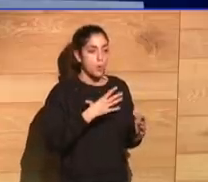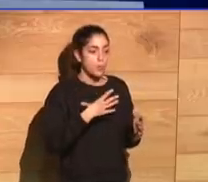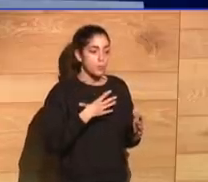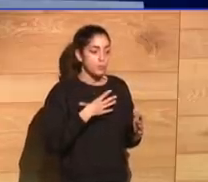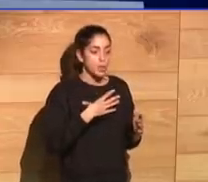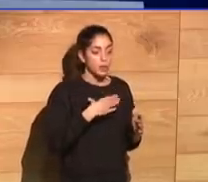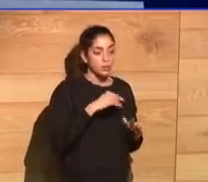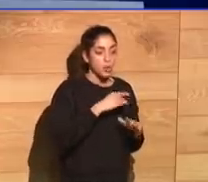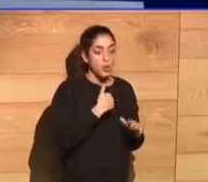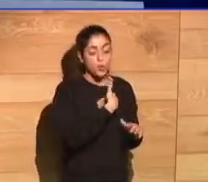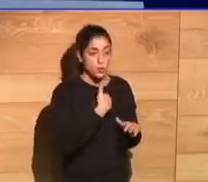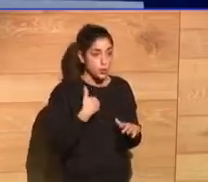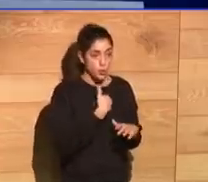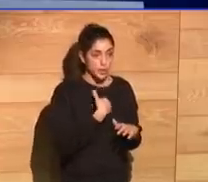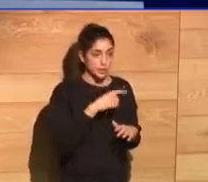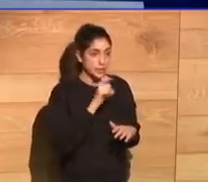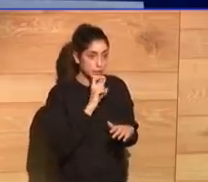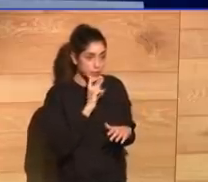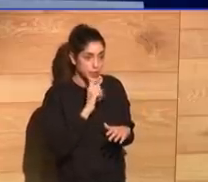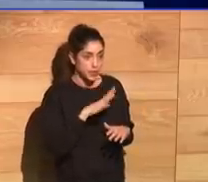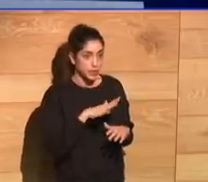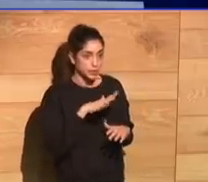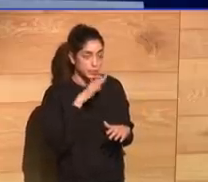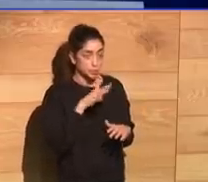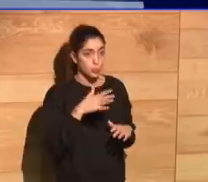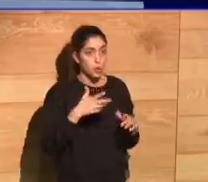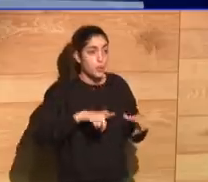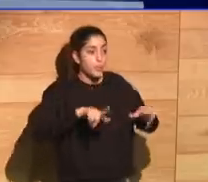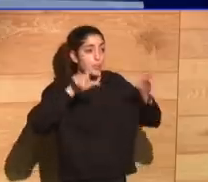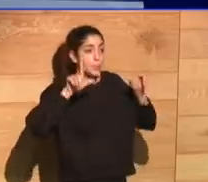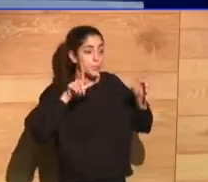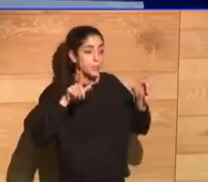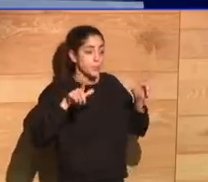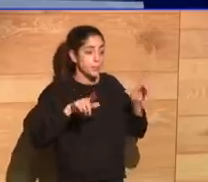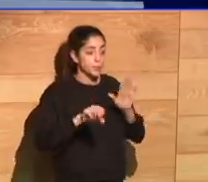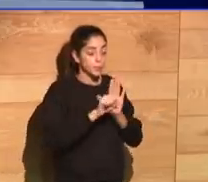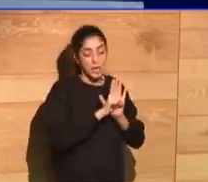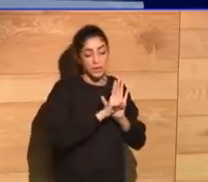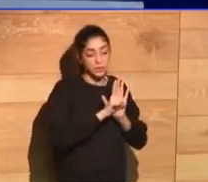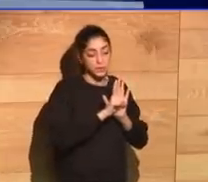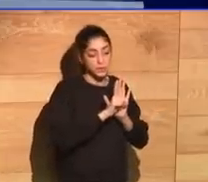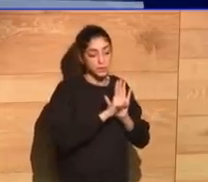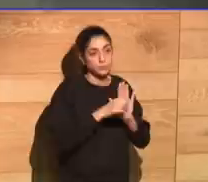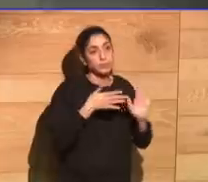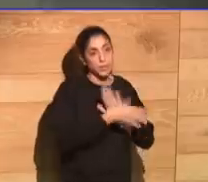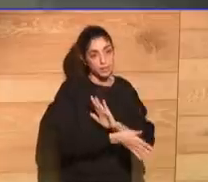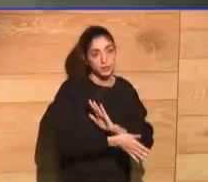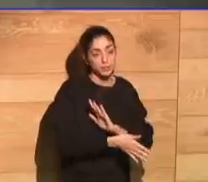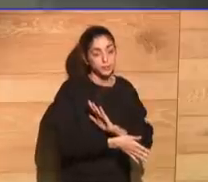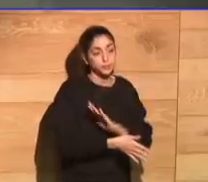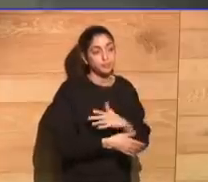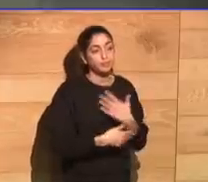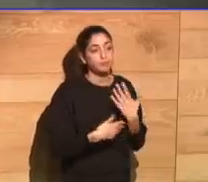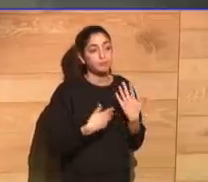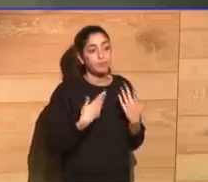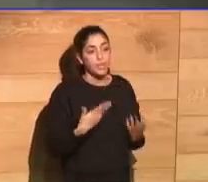se identifica tanto la figura del debutante con ese personaje que ya no hay quien se zafe de él. Es como que te den un James Bond o cualquiera de esos personajes que